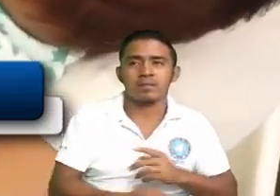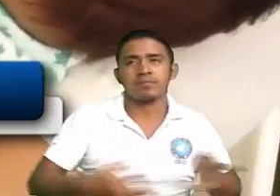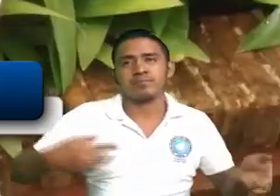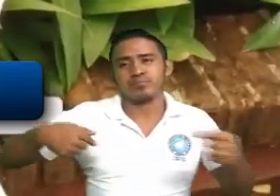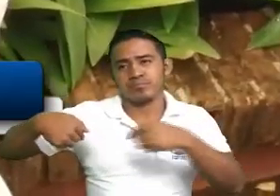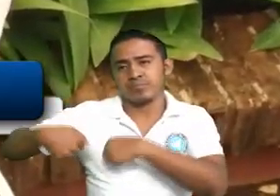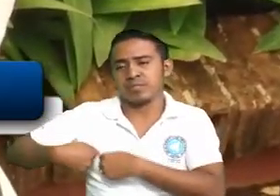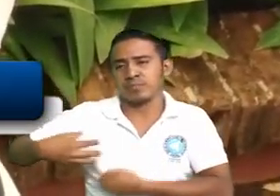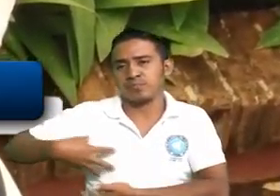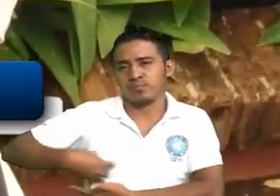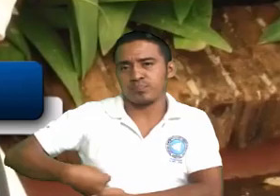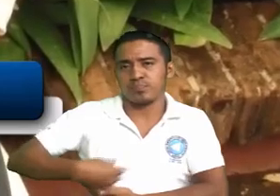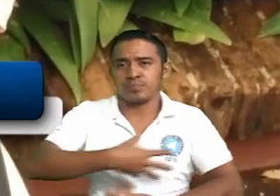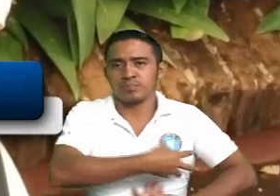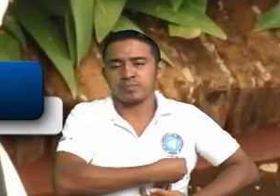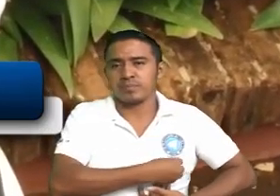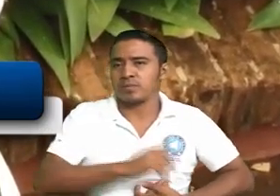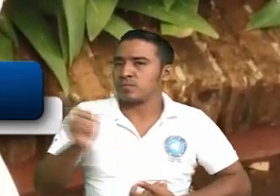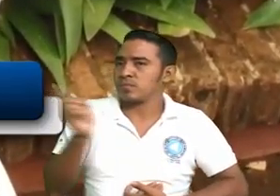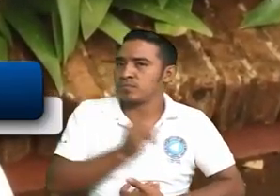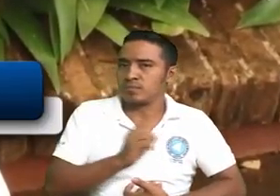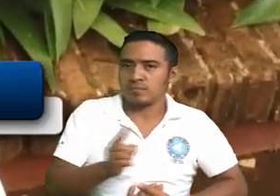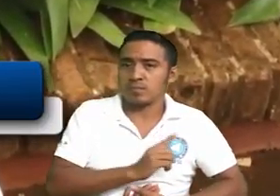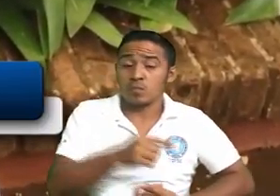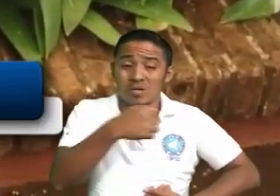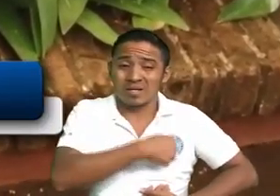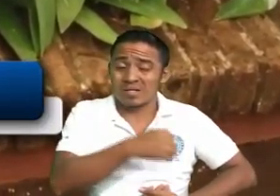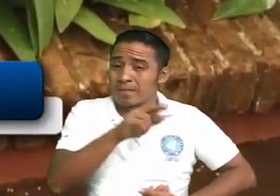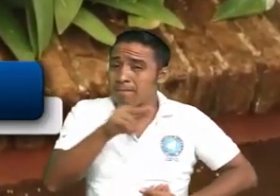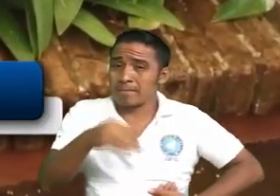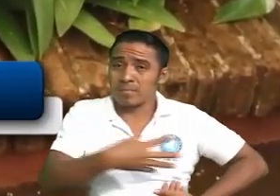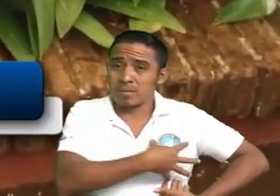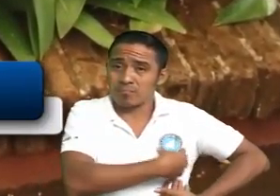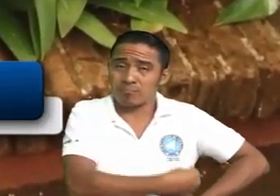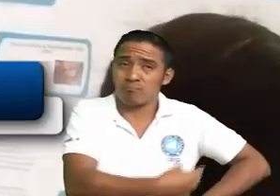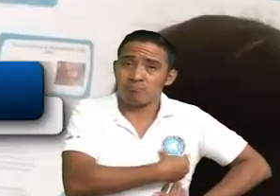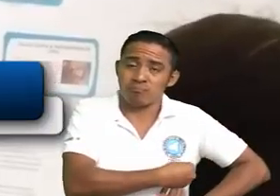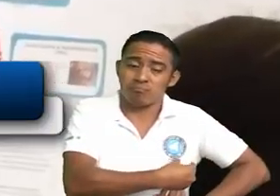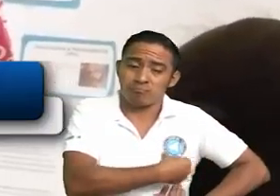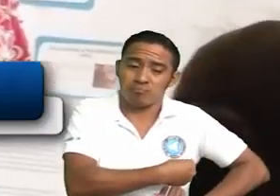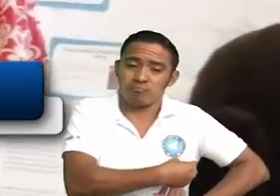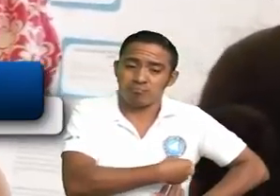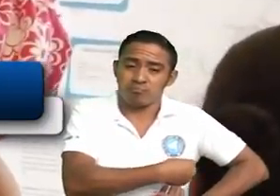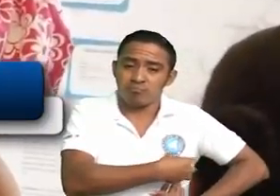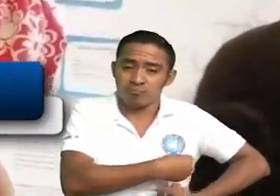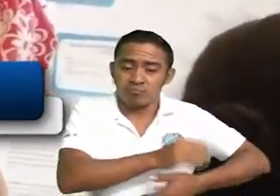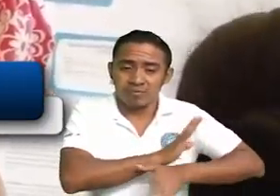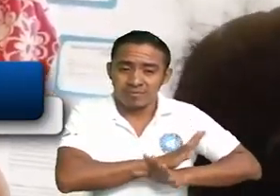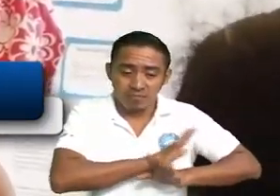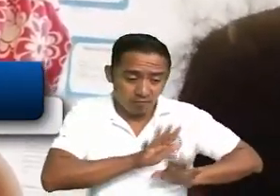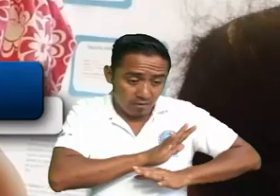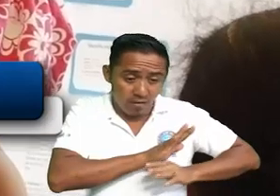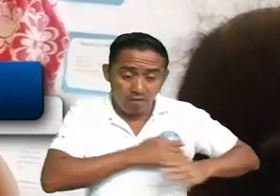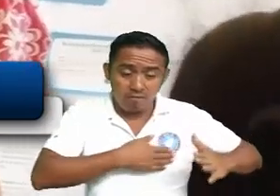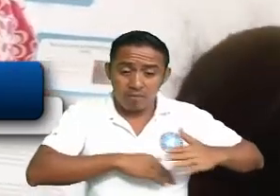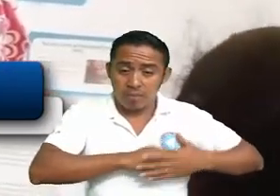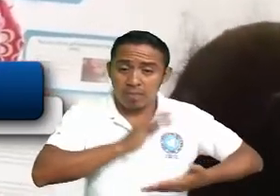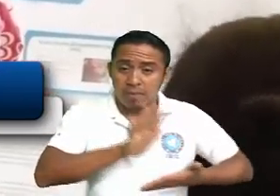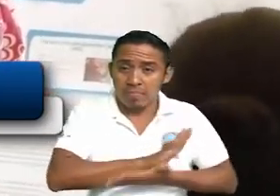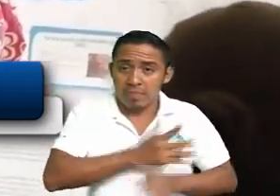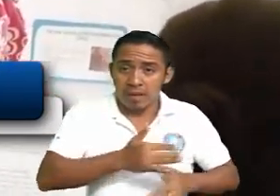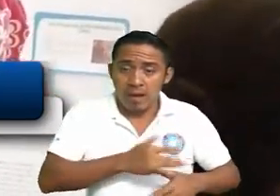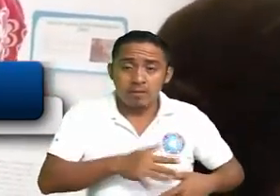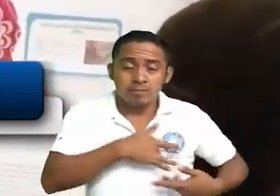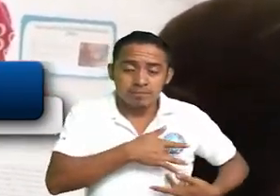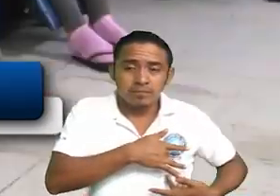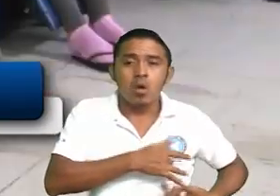esa lactancia te está aportando grasas para que suba de peso. Entonces, ¿qué es lo que pasa? Comúnmente damos